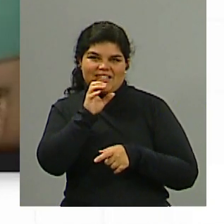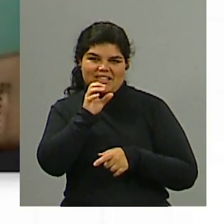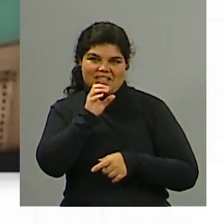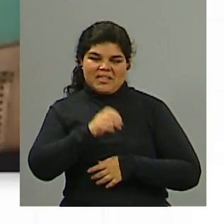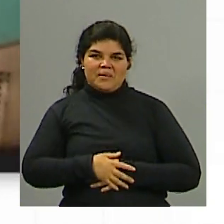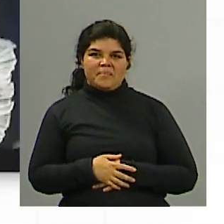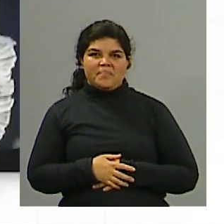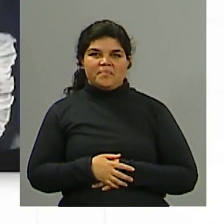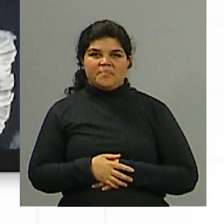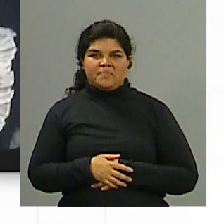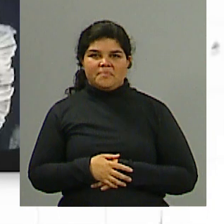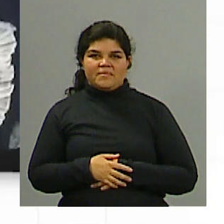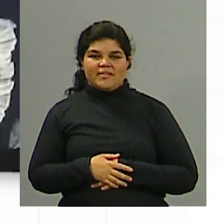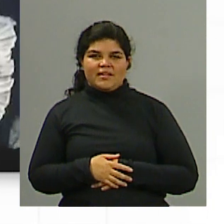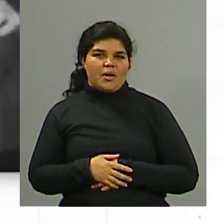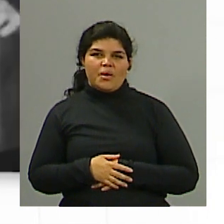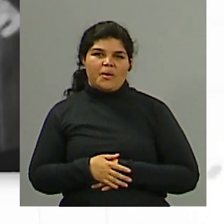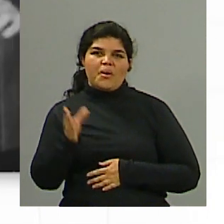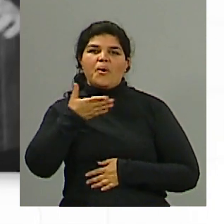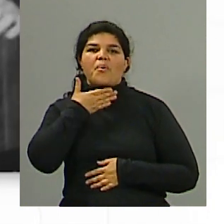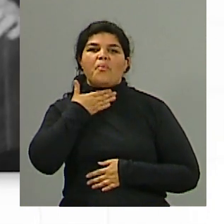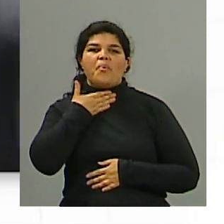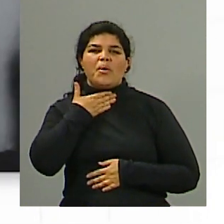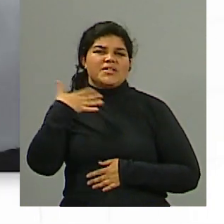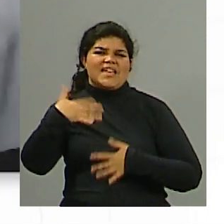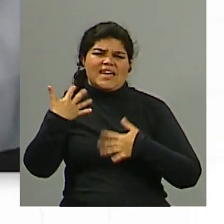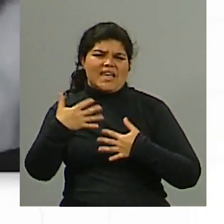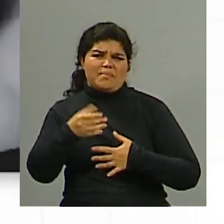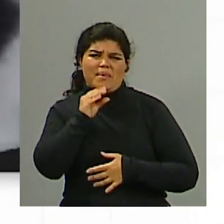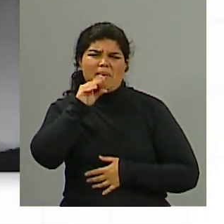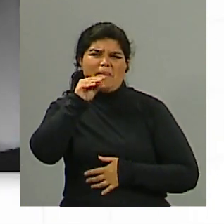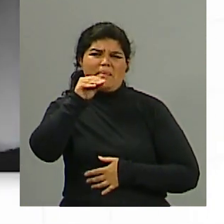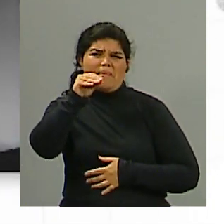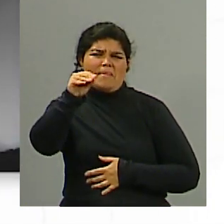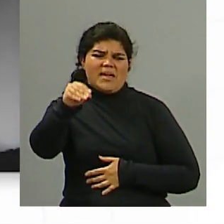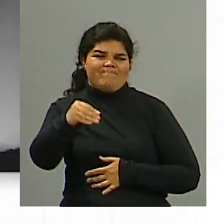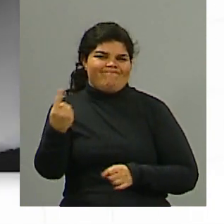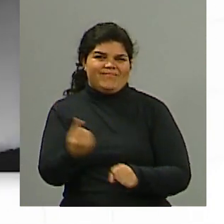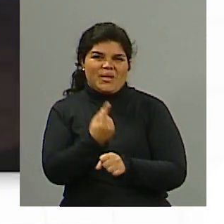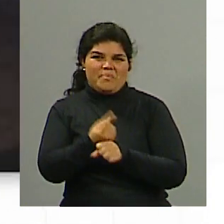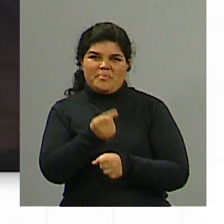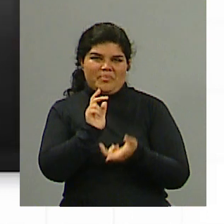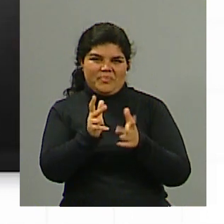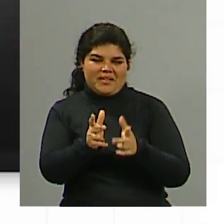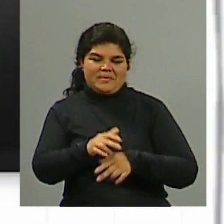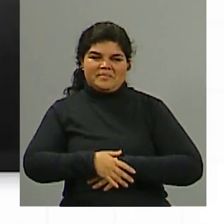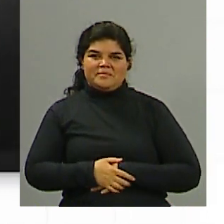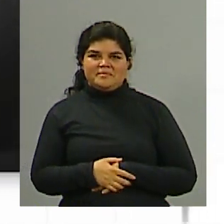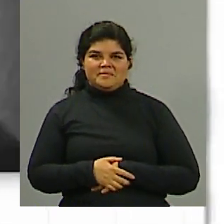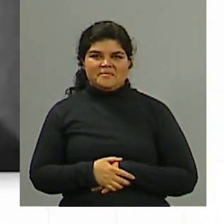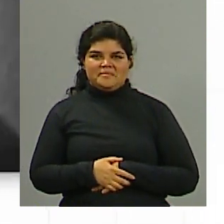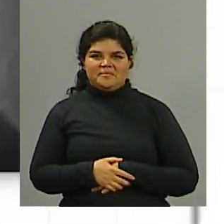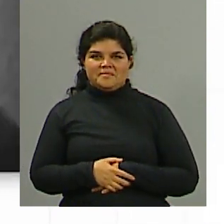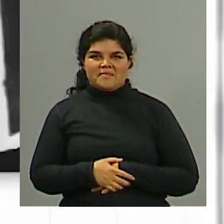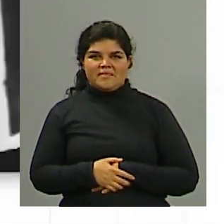transistores, la radio es portátil y los 5 grandes del buen humor hacen todo más llevadero. La televisión amenaza, pero la radio gambetea al grito de Espica. Suben las revoluciones